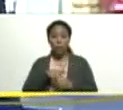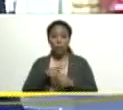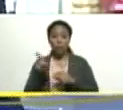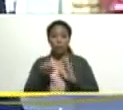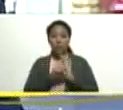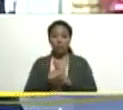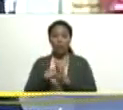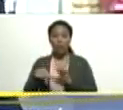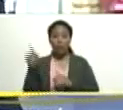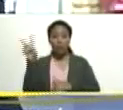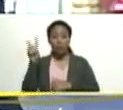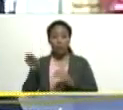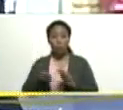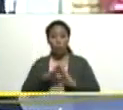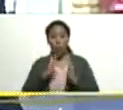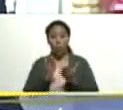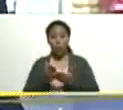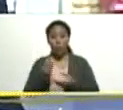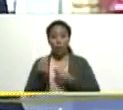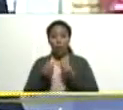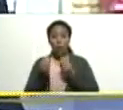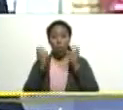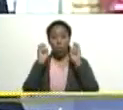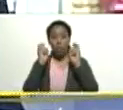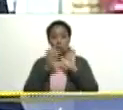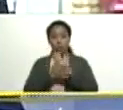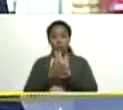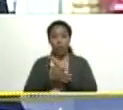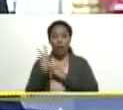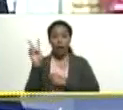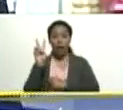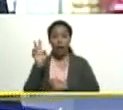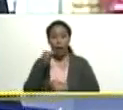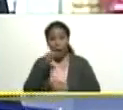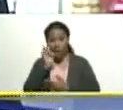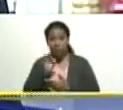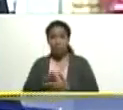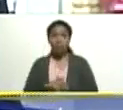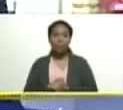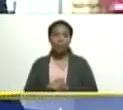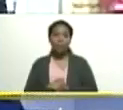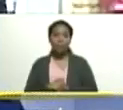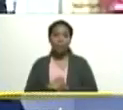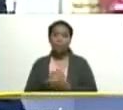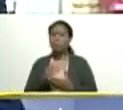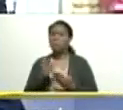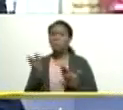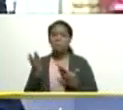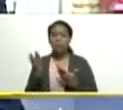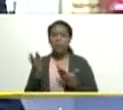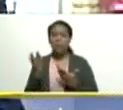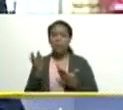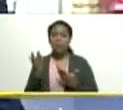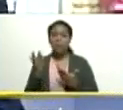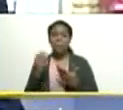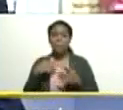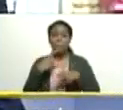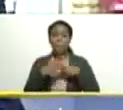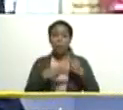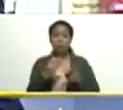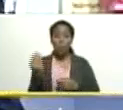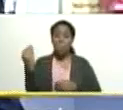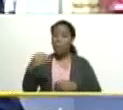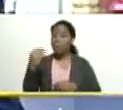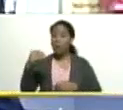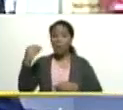de Venezuela en el mundo, como es el café. Y esto ha permitido, en primer lugar, una masificación de la producción. Pero